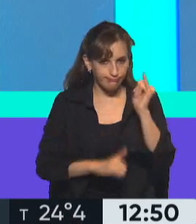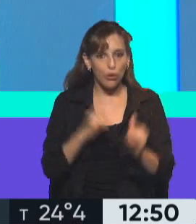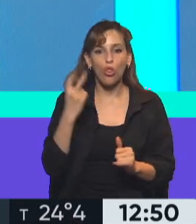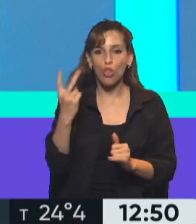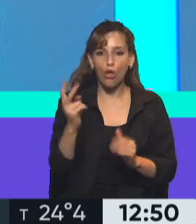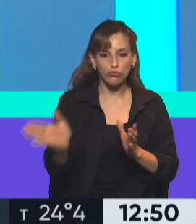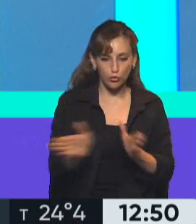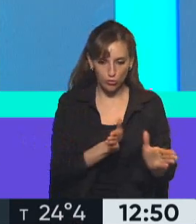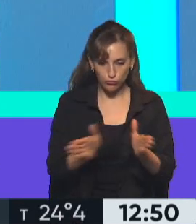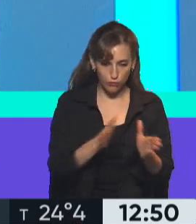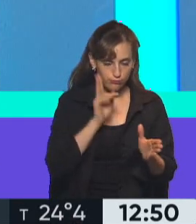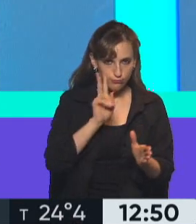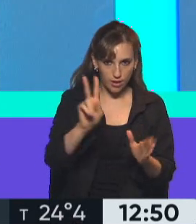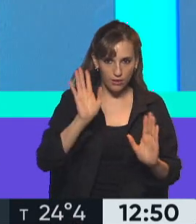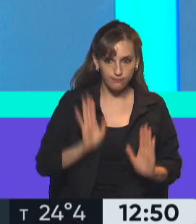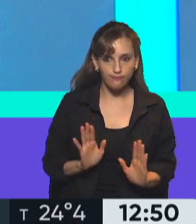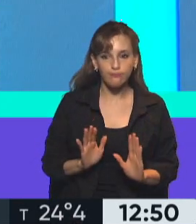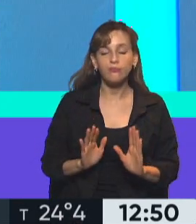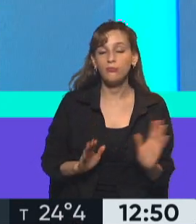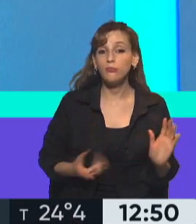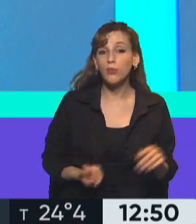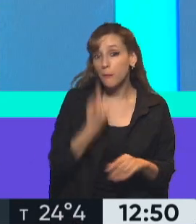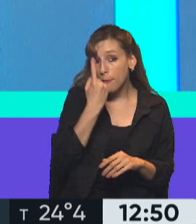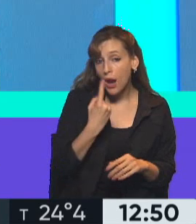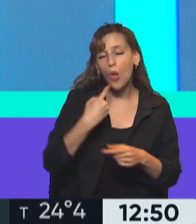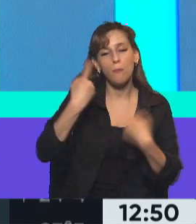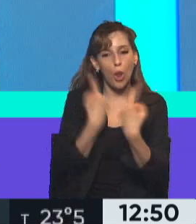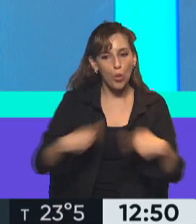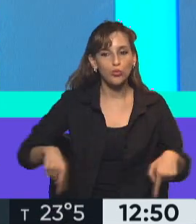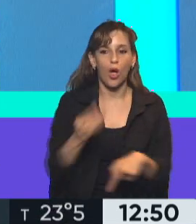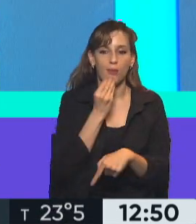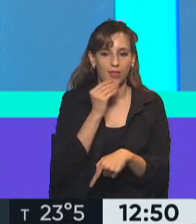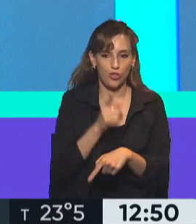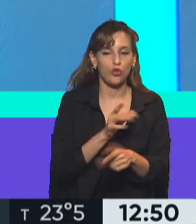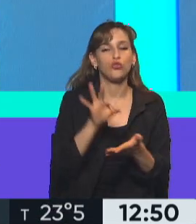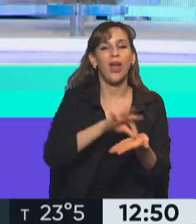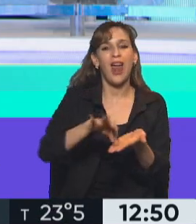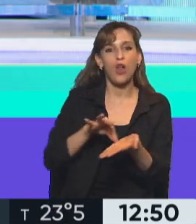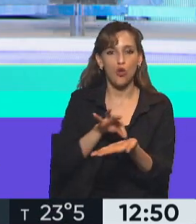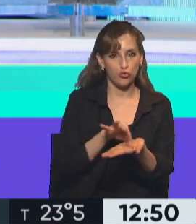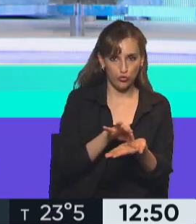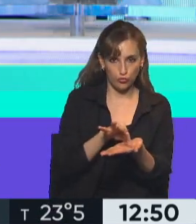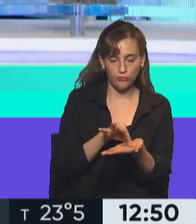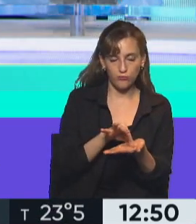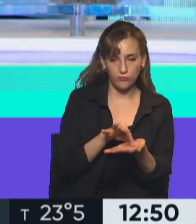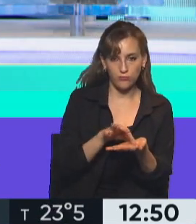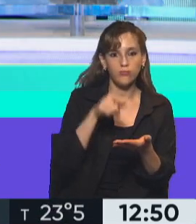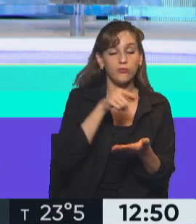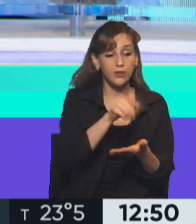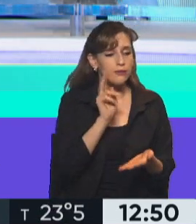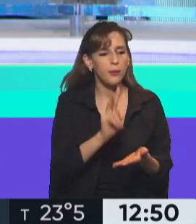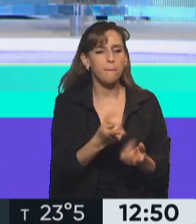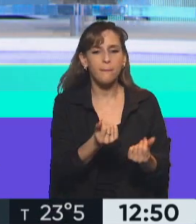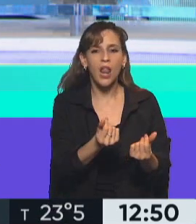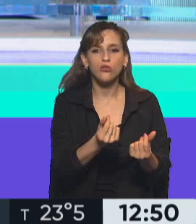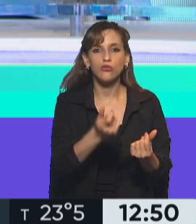a observar. Uno, el lado de productos alimenticios, ¿sí? Granos y derivados. Y ahí cuando vemos que se dispara el